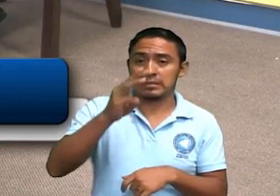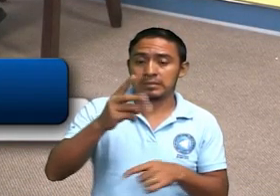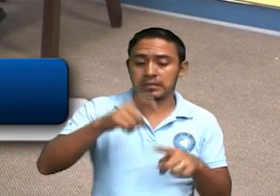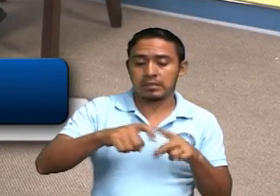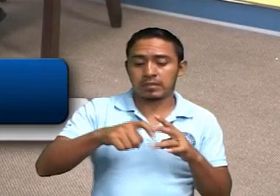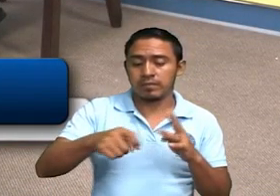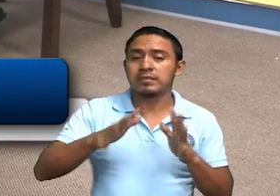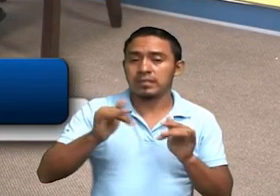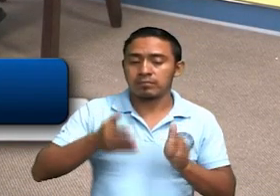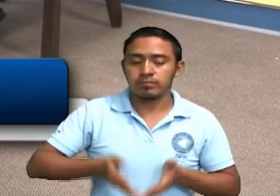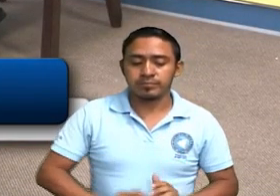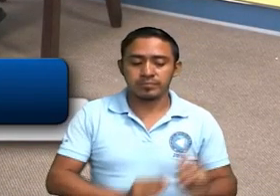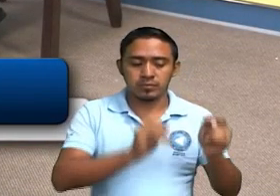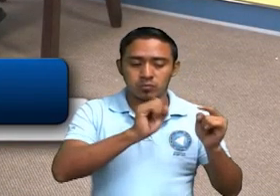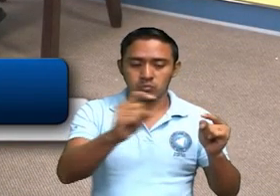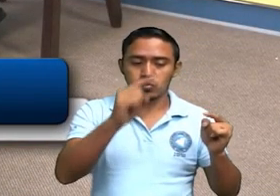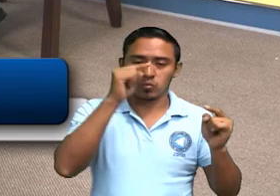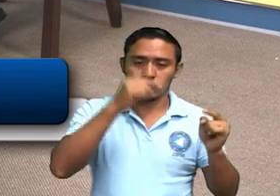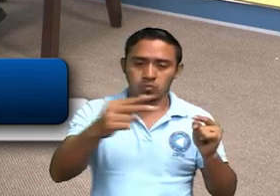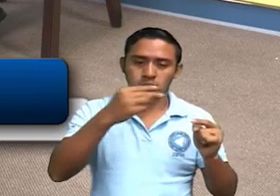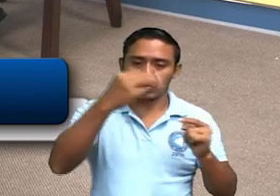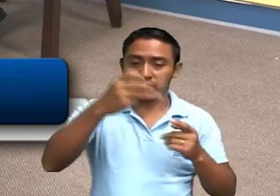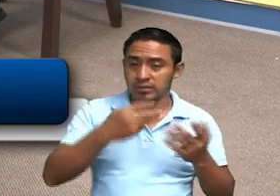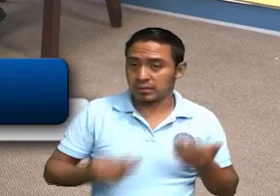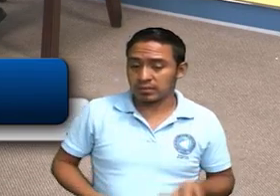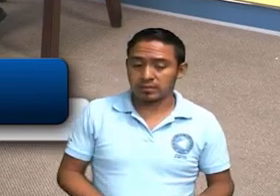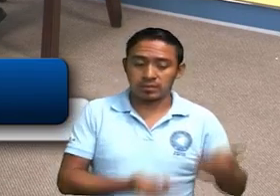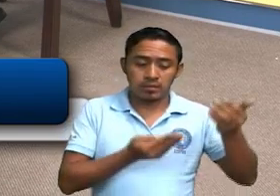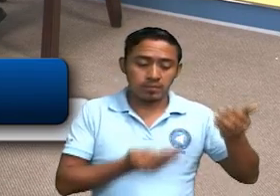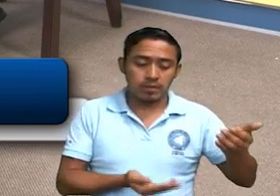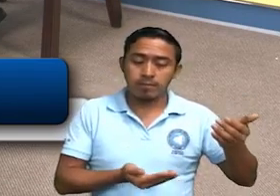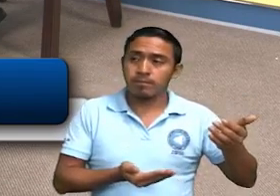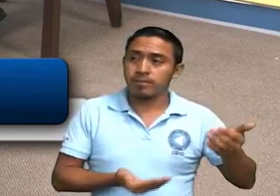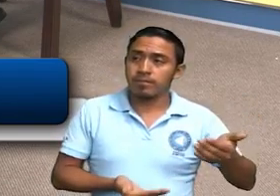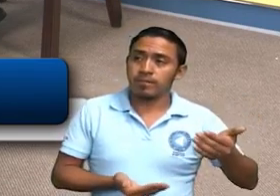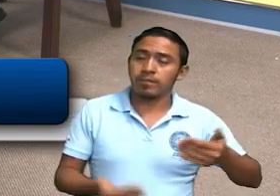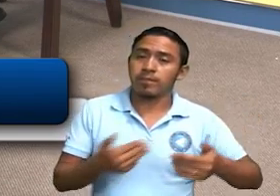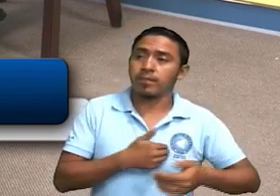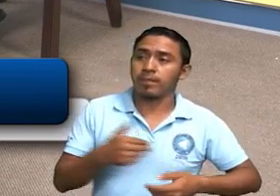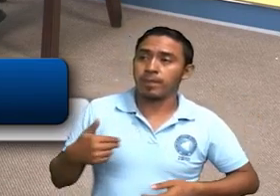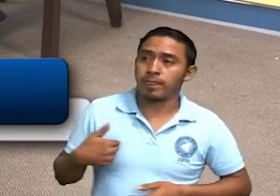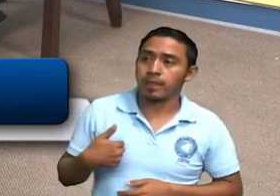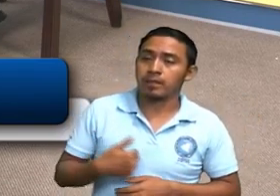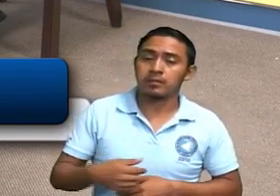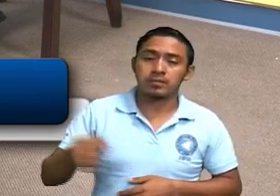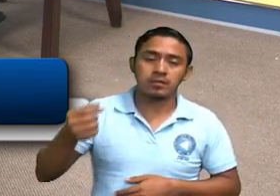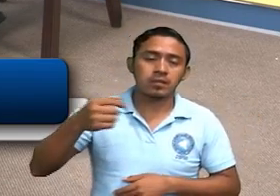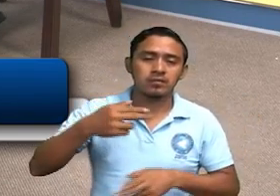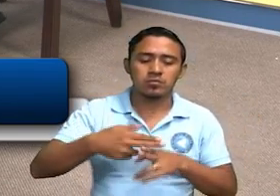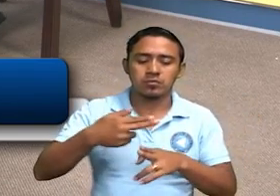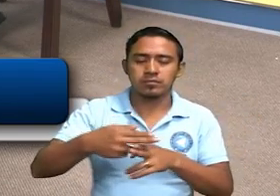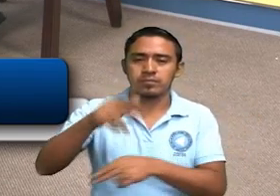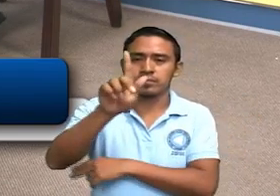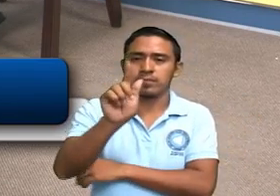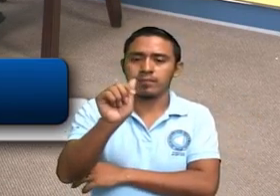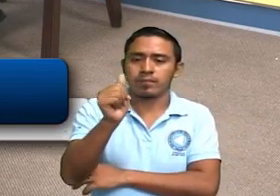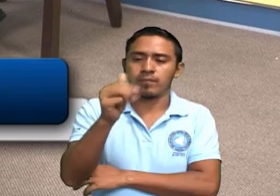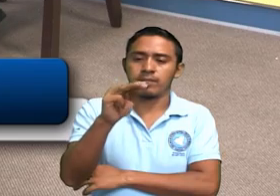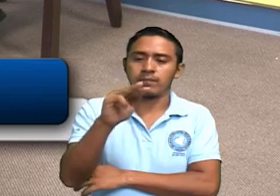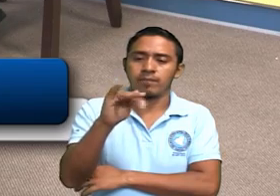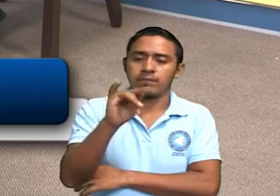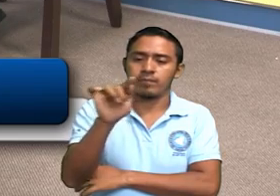nacimiento, cuando no cumple 3 meses, a estos niños hay que hacerle un tamizaje de la